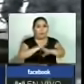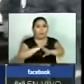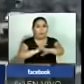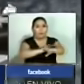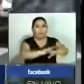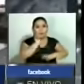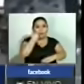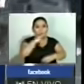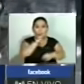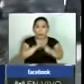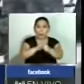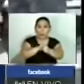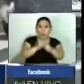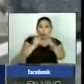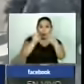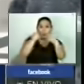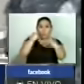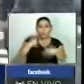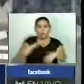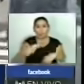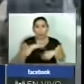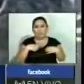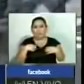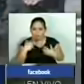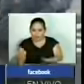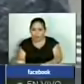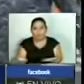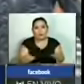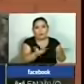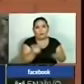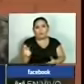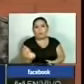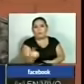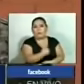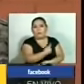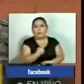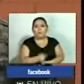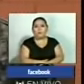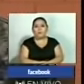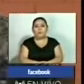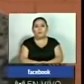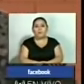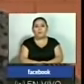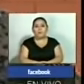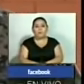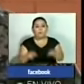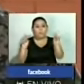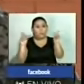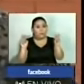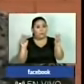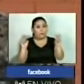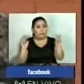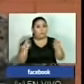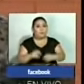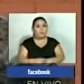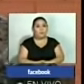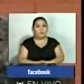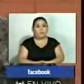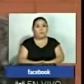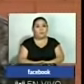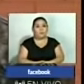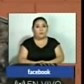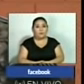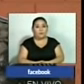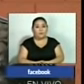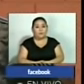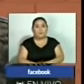COVID-19, arriesgando sus vidas para salvar la de los demás. Bueno, respecto a los